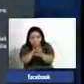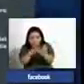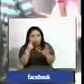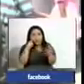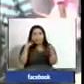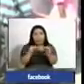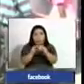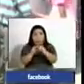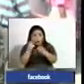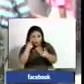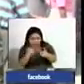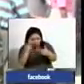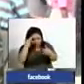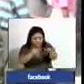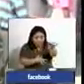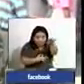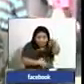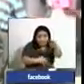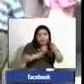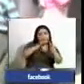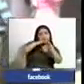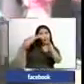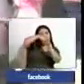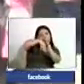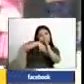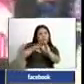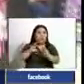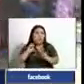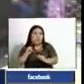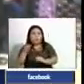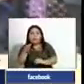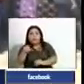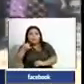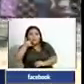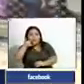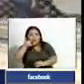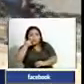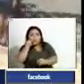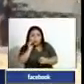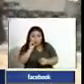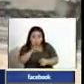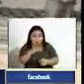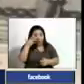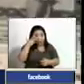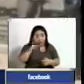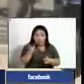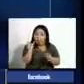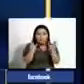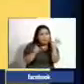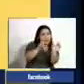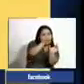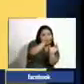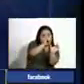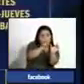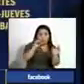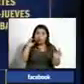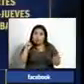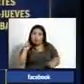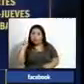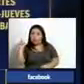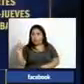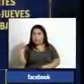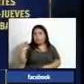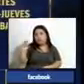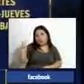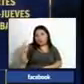de tener un recibo de luz a la mano y proporcionar un número de teléfono, es decir, si su DUI termina en 0, 1 y 2,